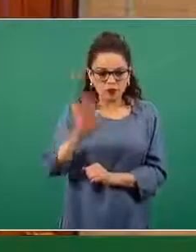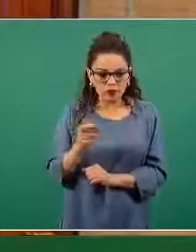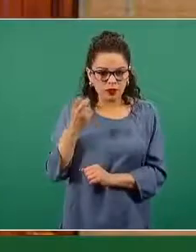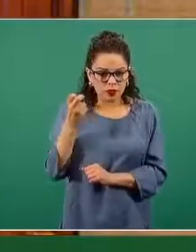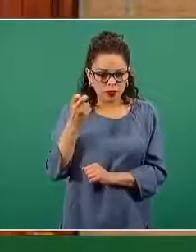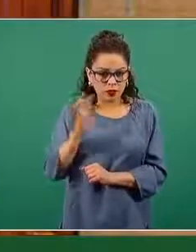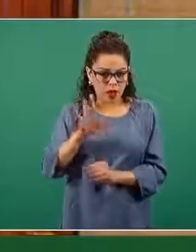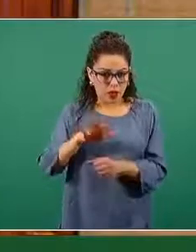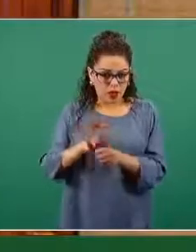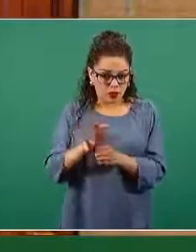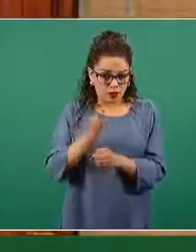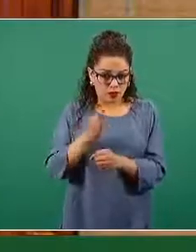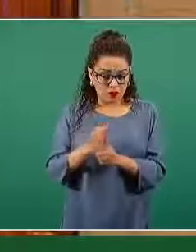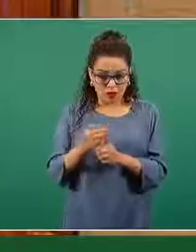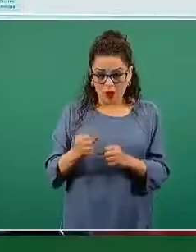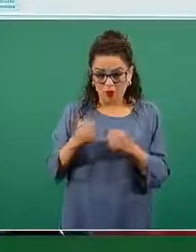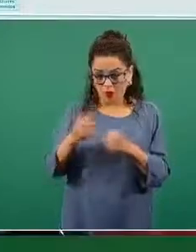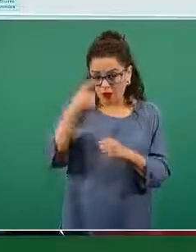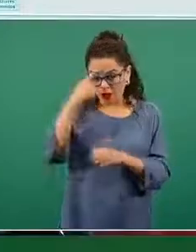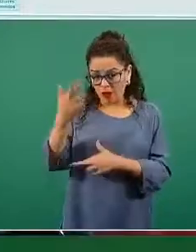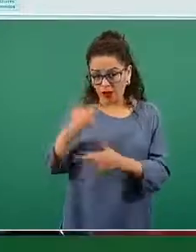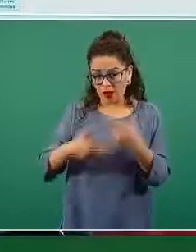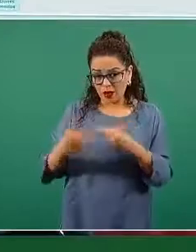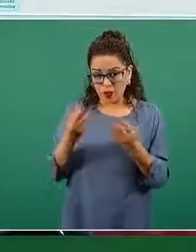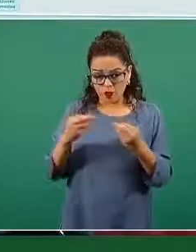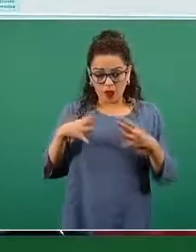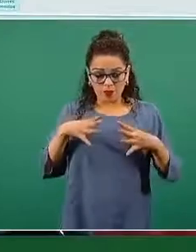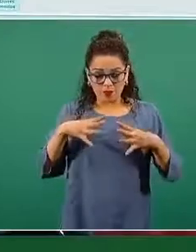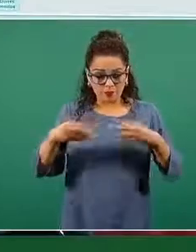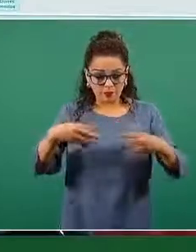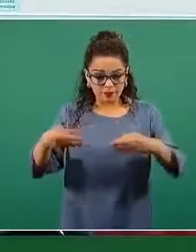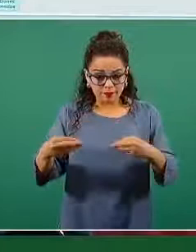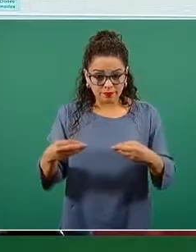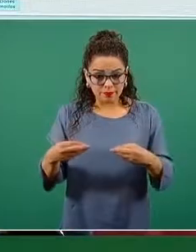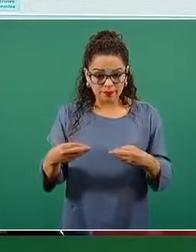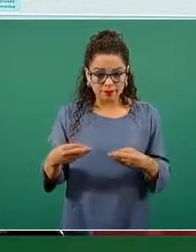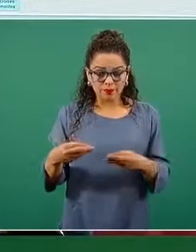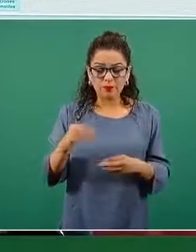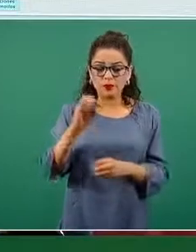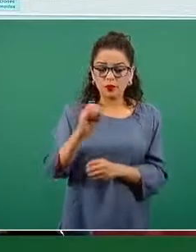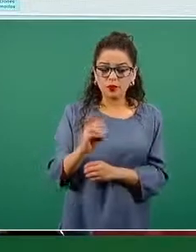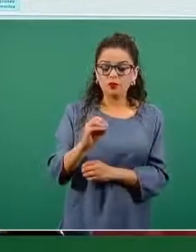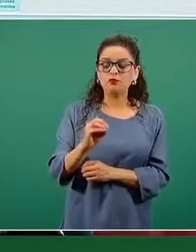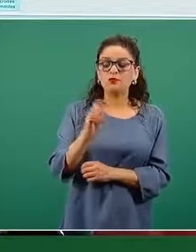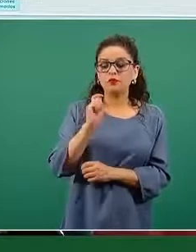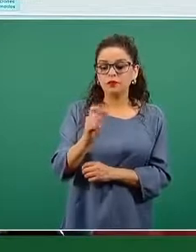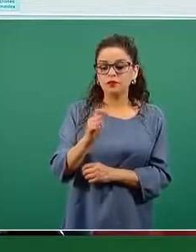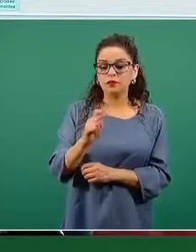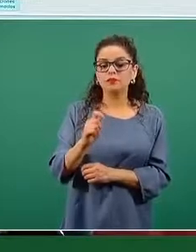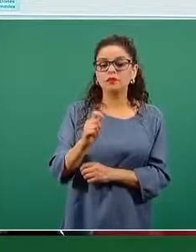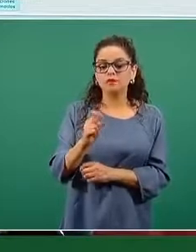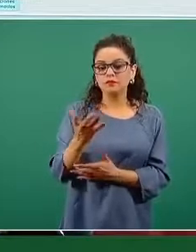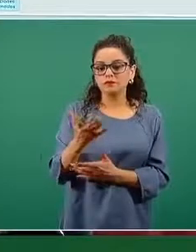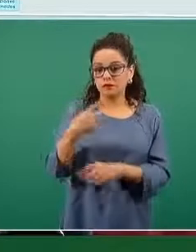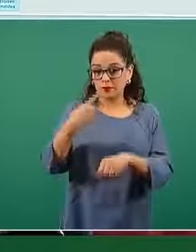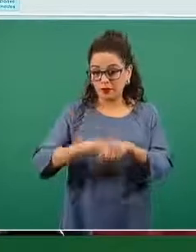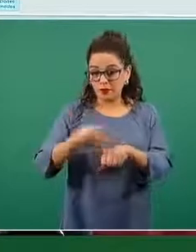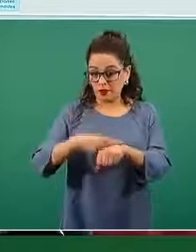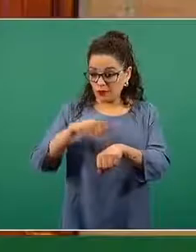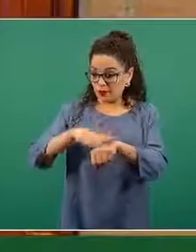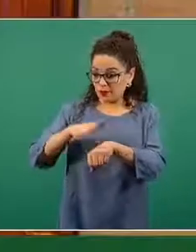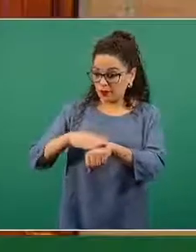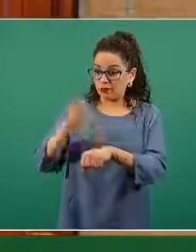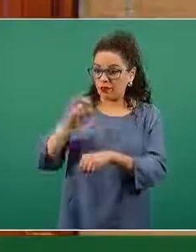una suficiente carga de enfermedad, es decir, casos estimados de la enfermedad como para incrementar